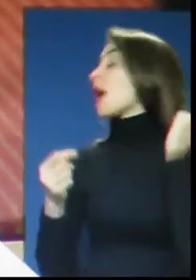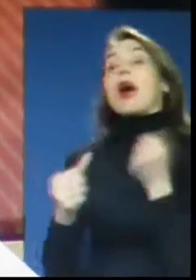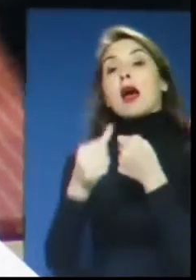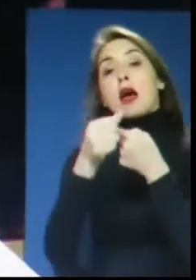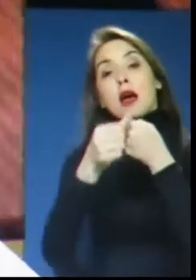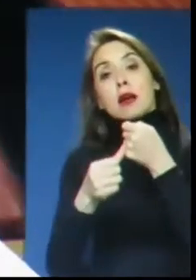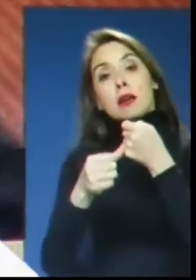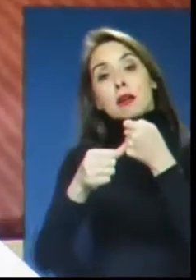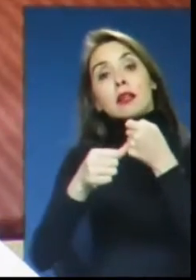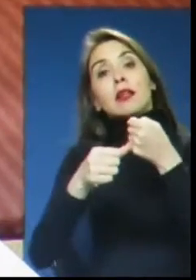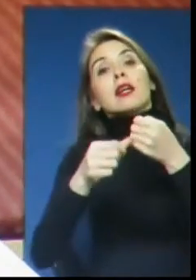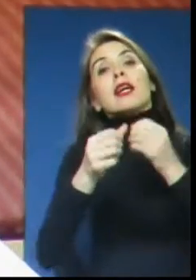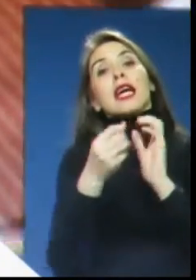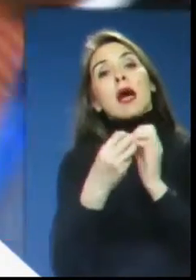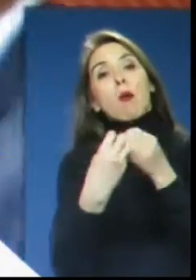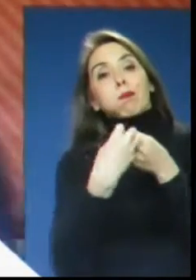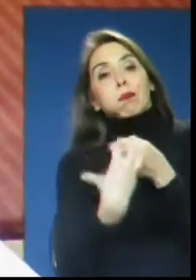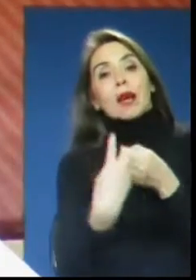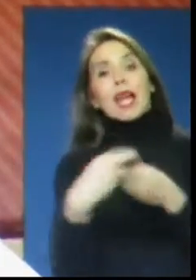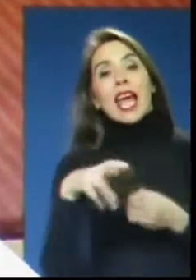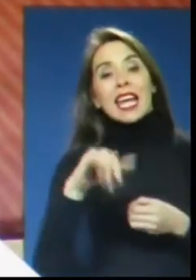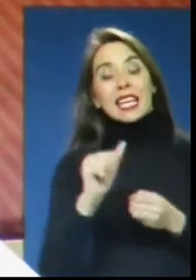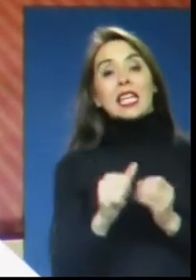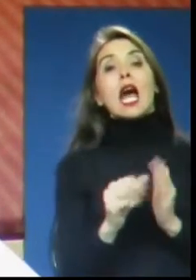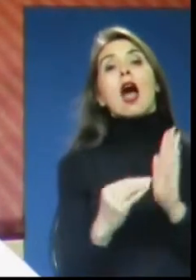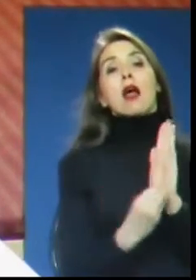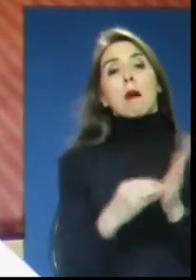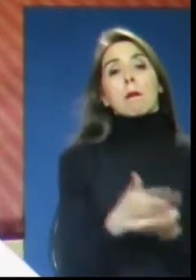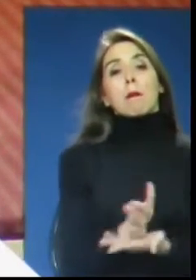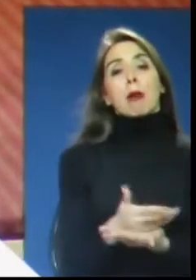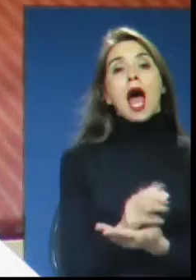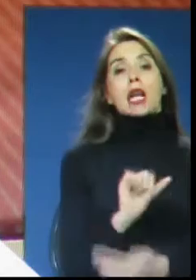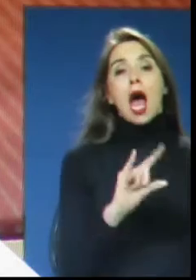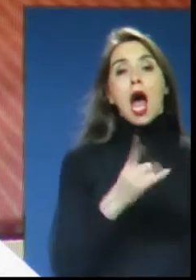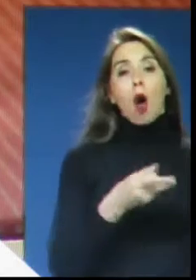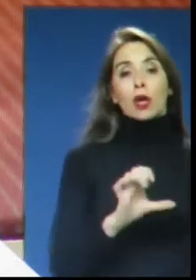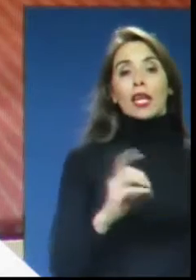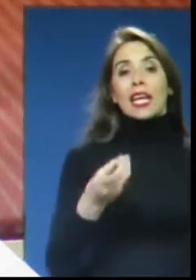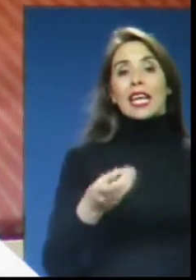plan de acceso universal de las garantías explícitas, es decir, el